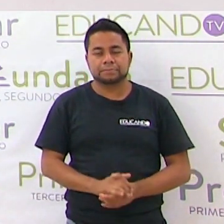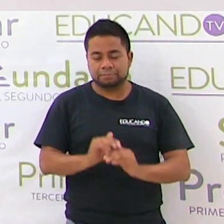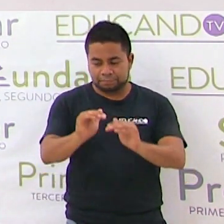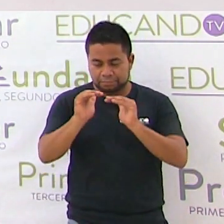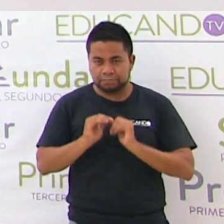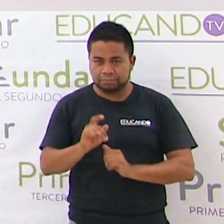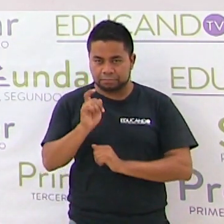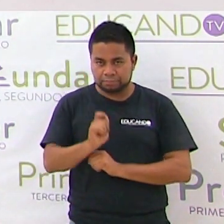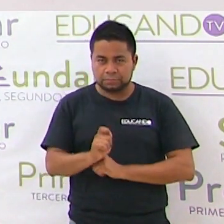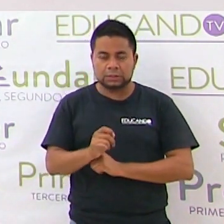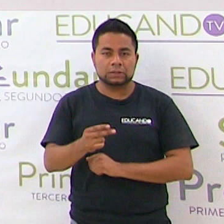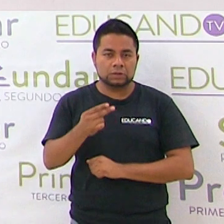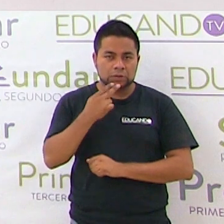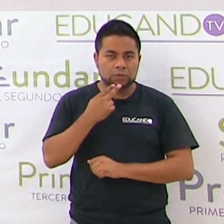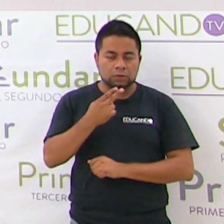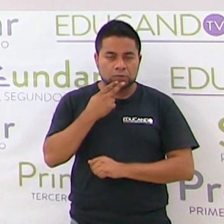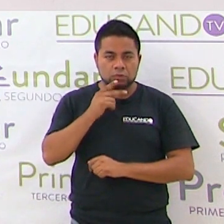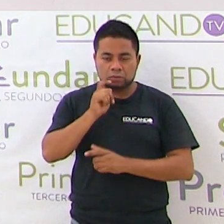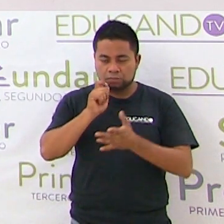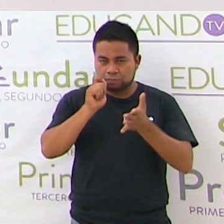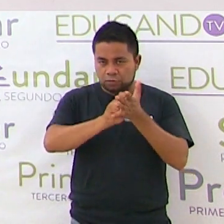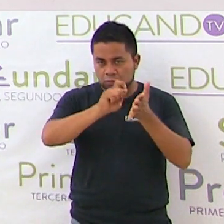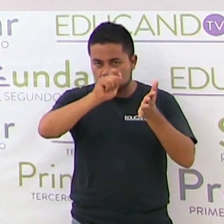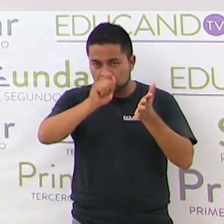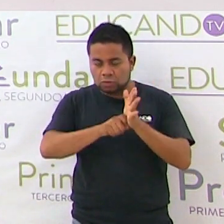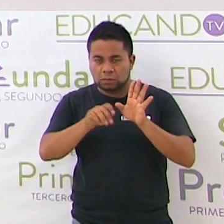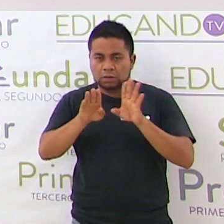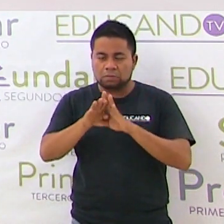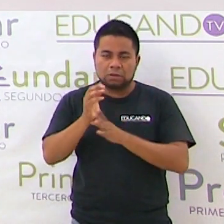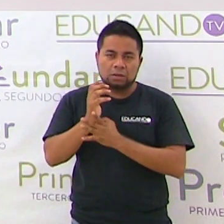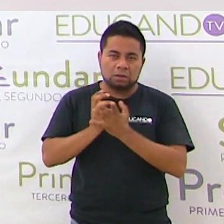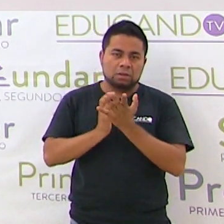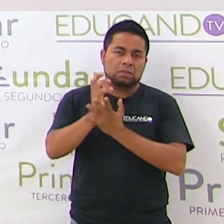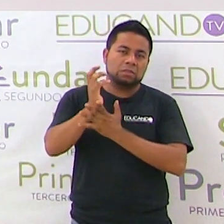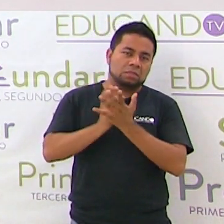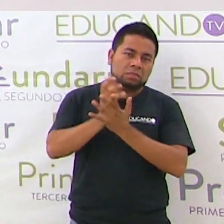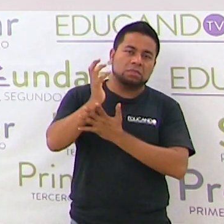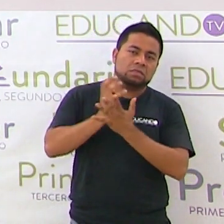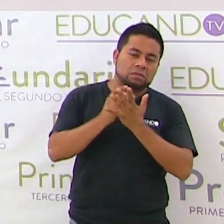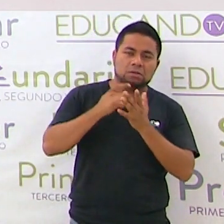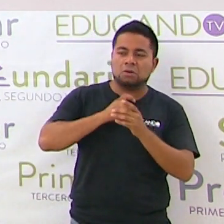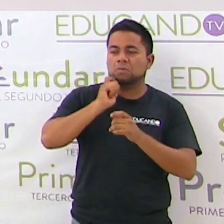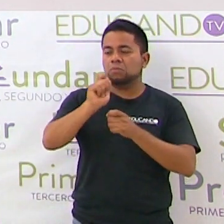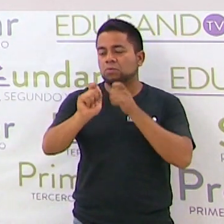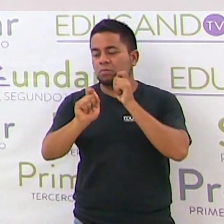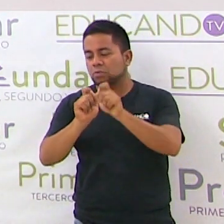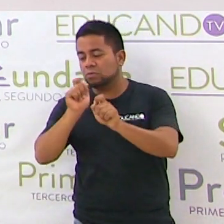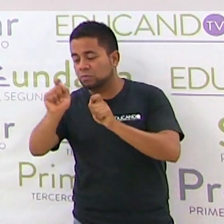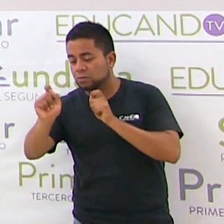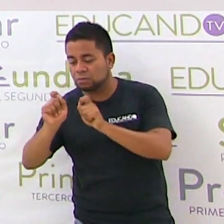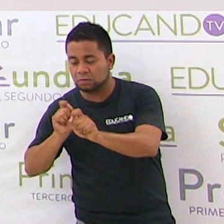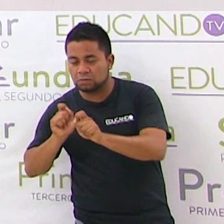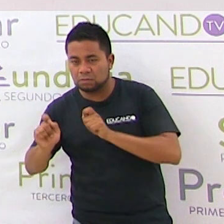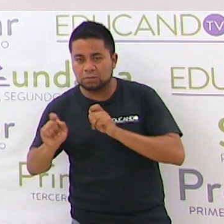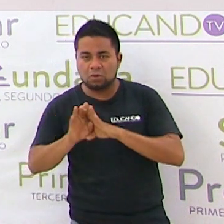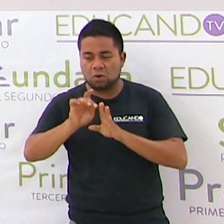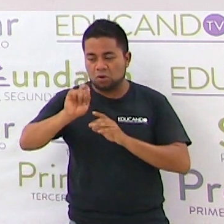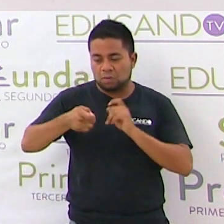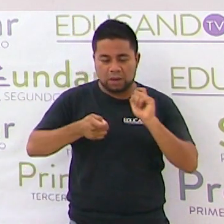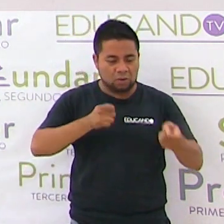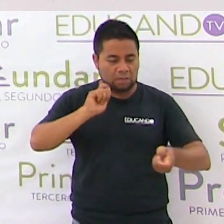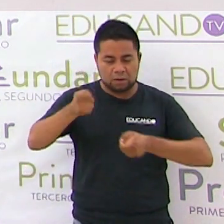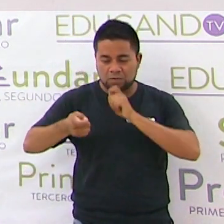siguiente, el uso de la puntuación. No exagerar en colocar puntos, en colocar